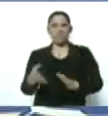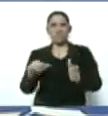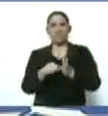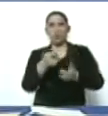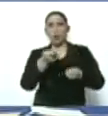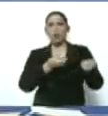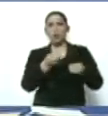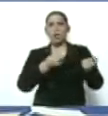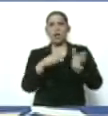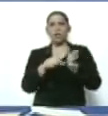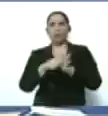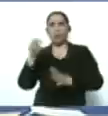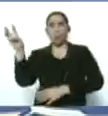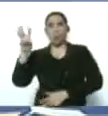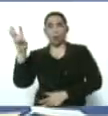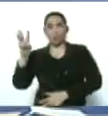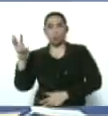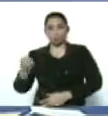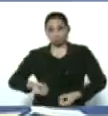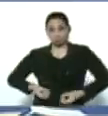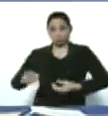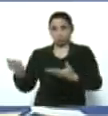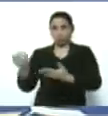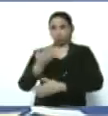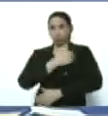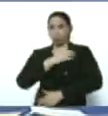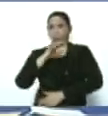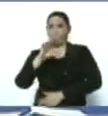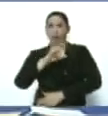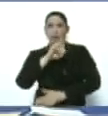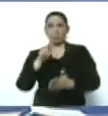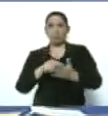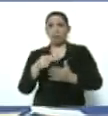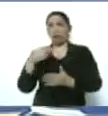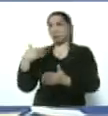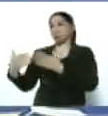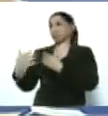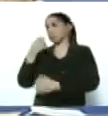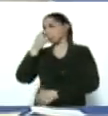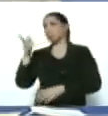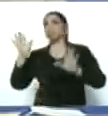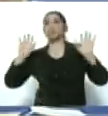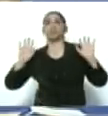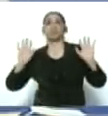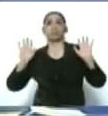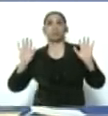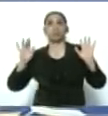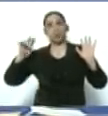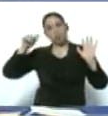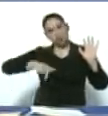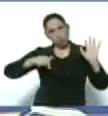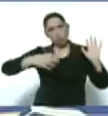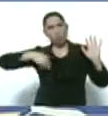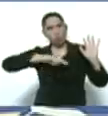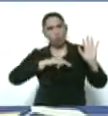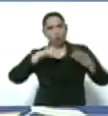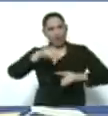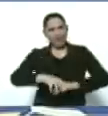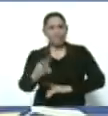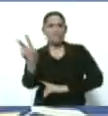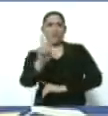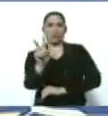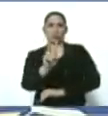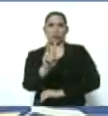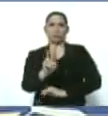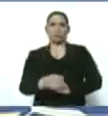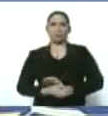Y se entregan la soberanía nacional. Allá ellos lo que entreguen Y acá nosotros los venezolanos y las